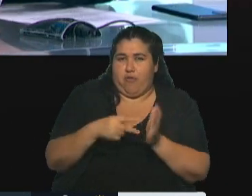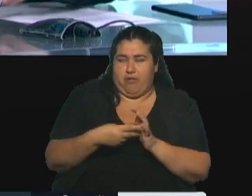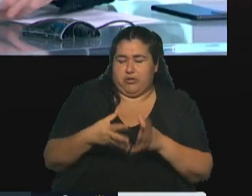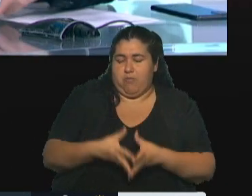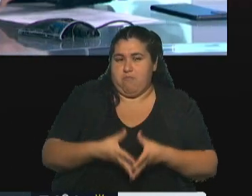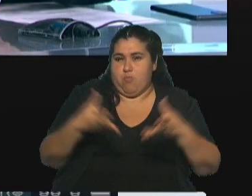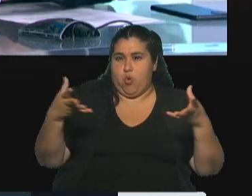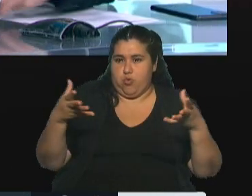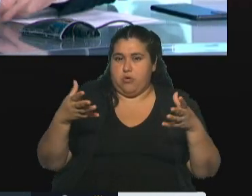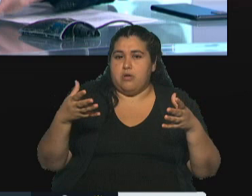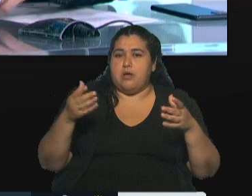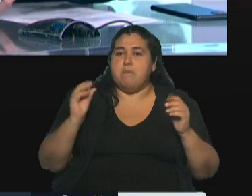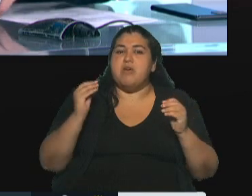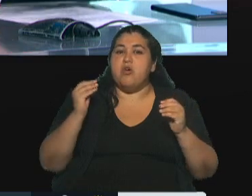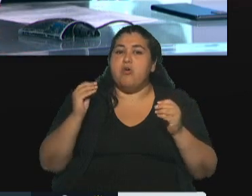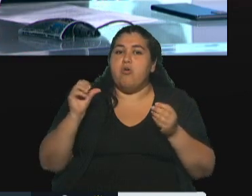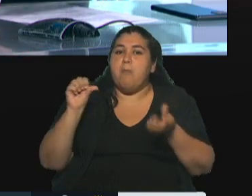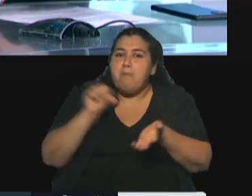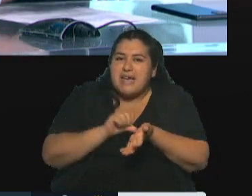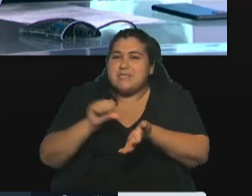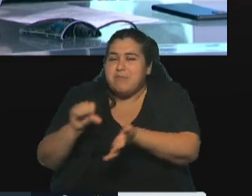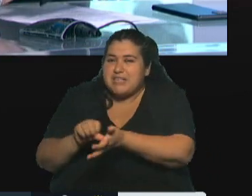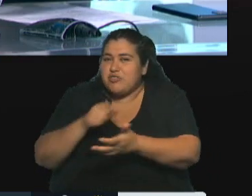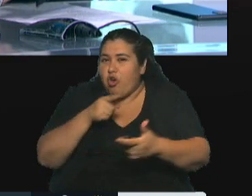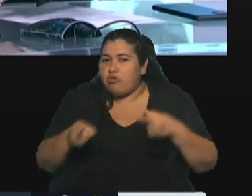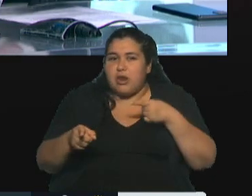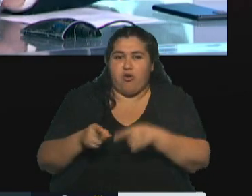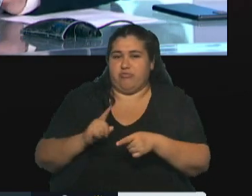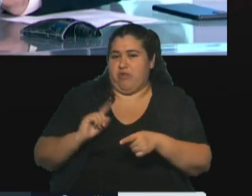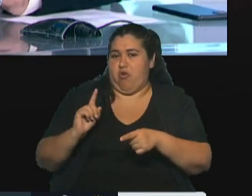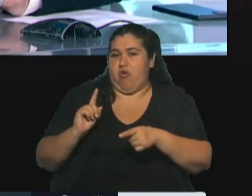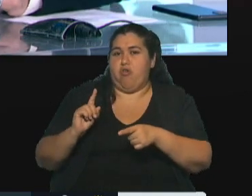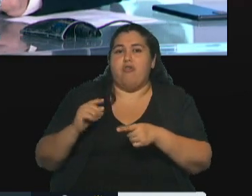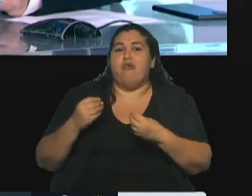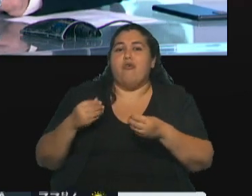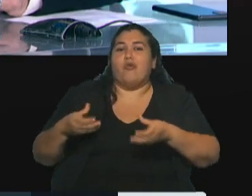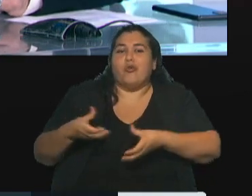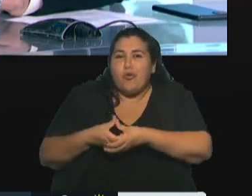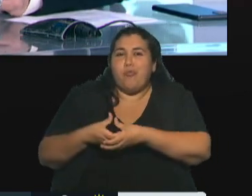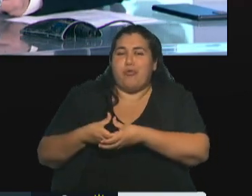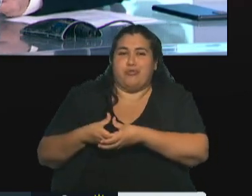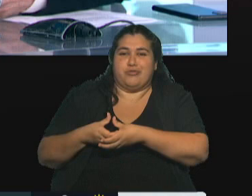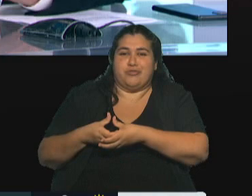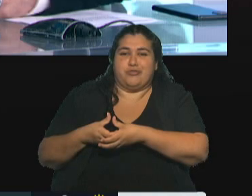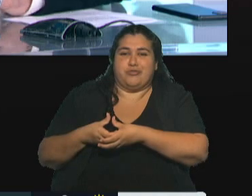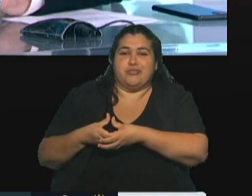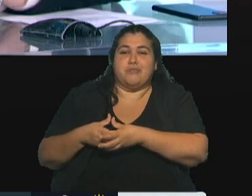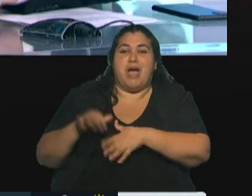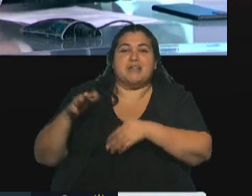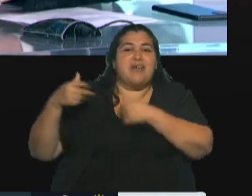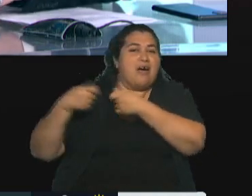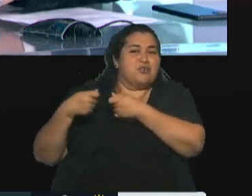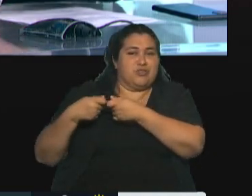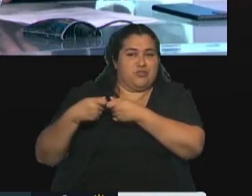un conflicto interestados, ¿no? Claro. Sino a través de estas milicias tercerizadas, digamos, que representan, en primer lugar,